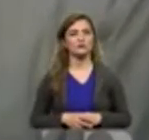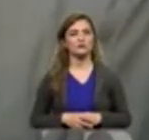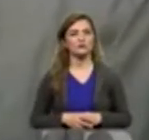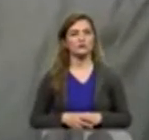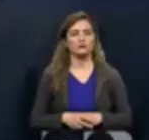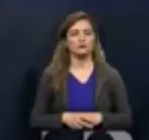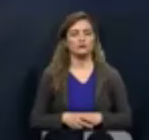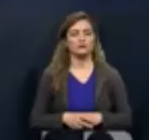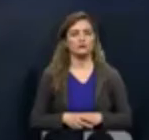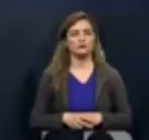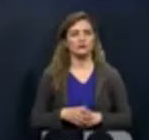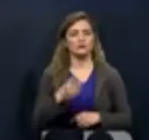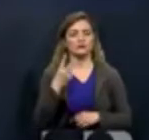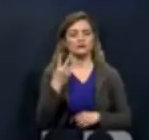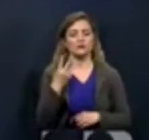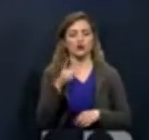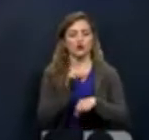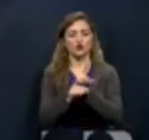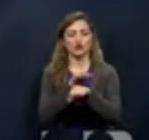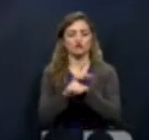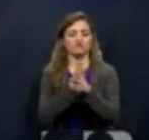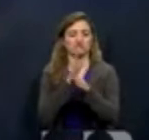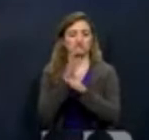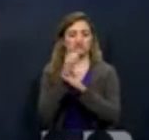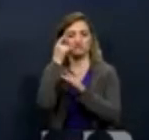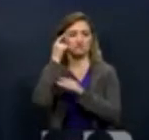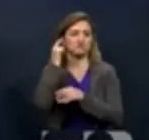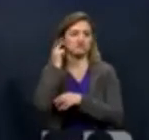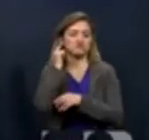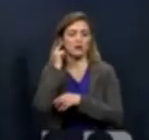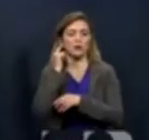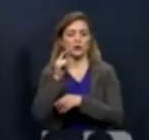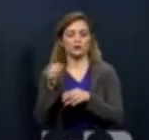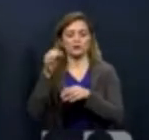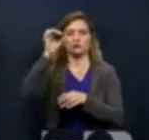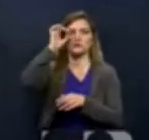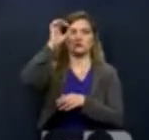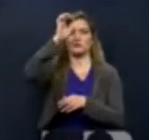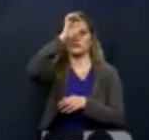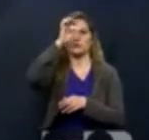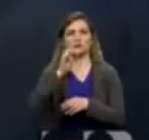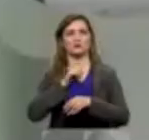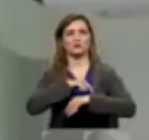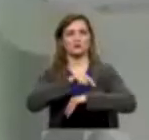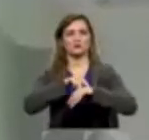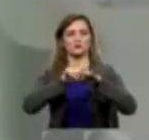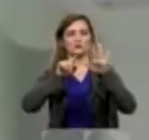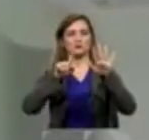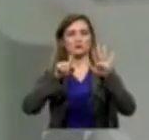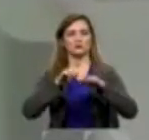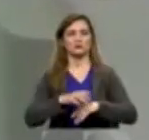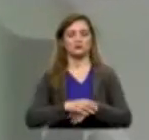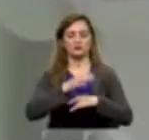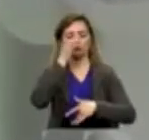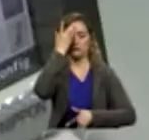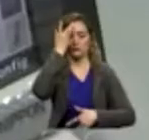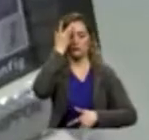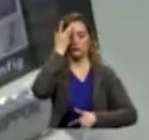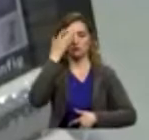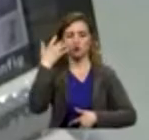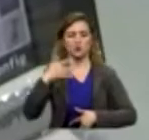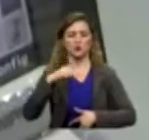en mis ojos. La oftalmóloga me mandó unas lágrimas naturales, entonces eso te tienes que poner cada 6 horas. Esta enfermedad es más